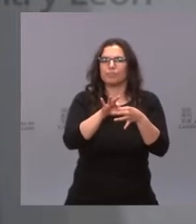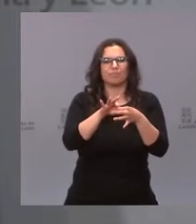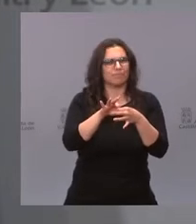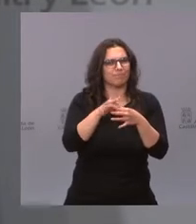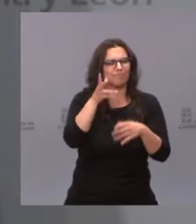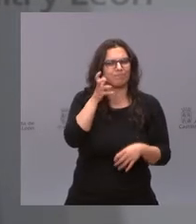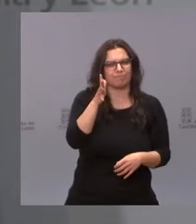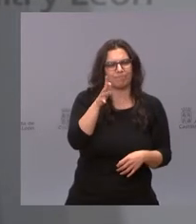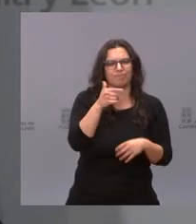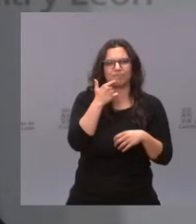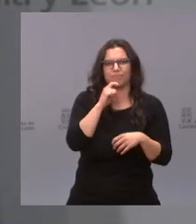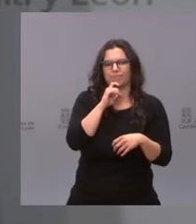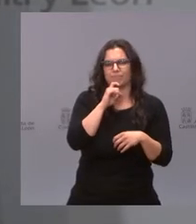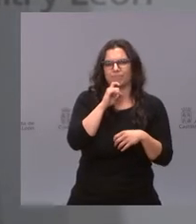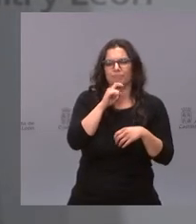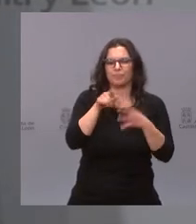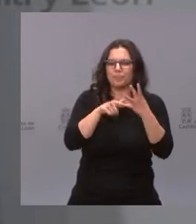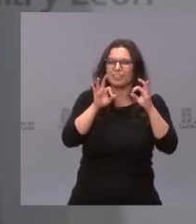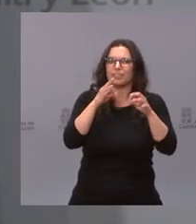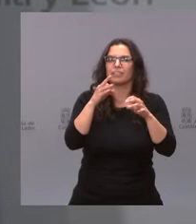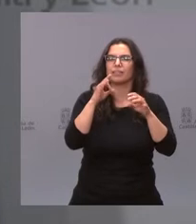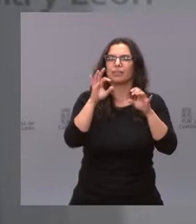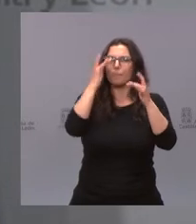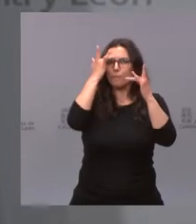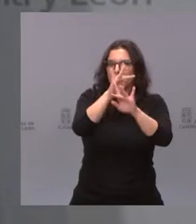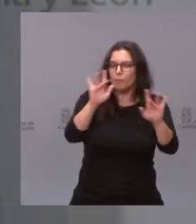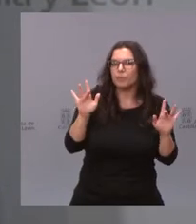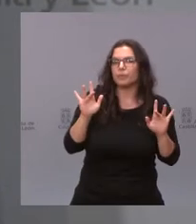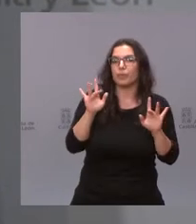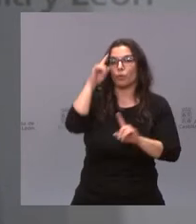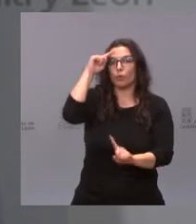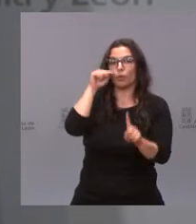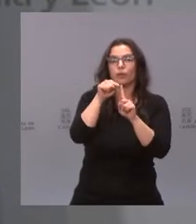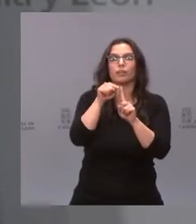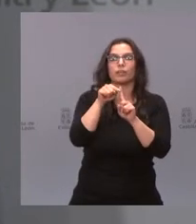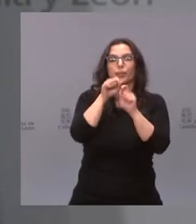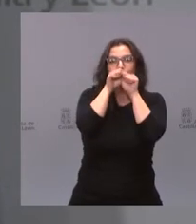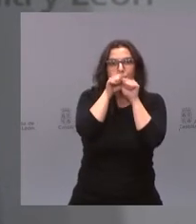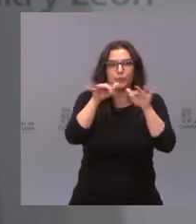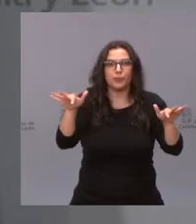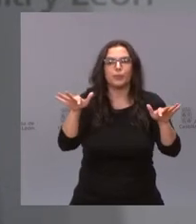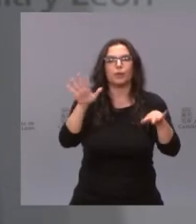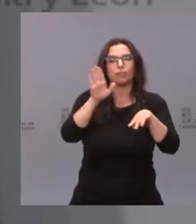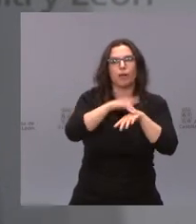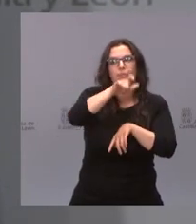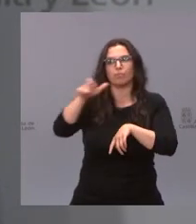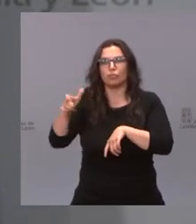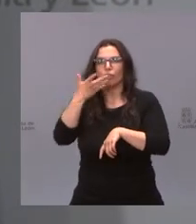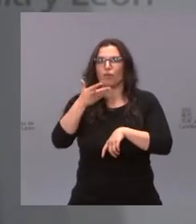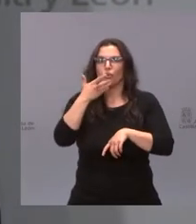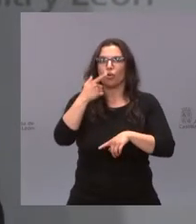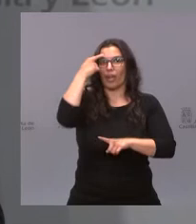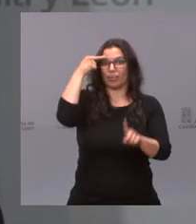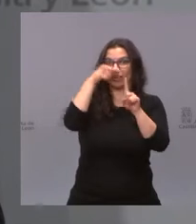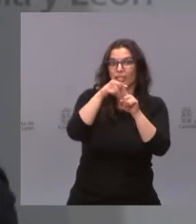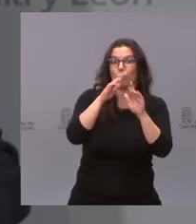nuestras políticas, perdón, destinado a la sensibilización, que tiene como objetivo la difusión y dar a conocer los objetivos de la